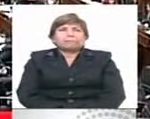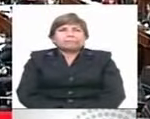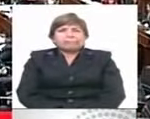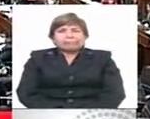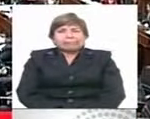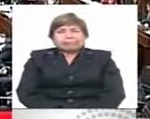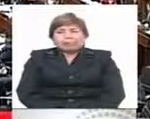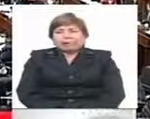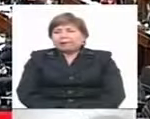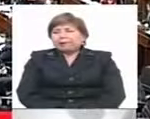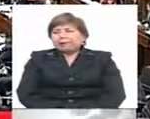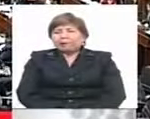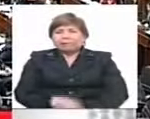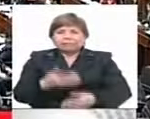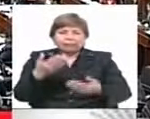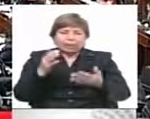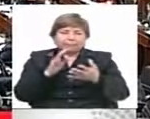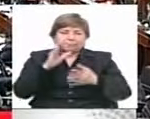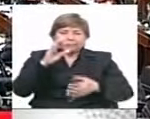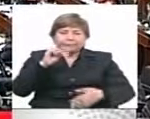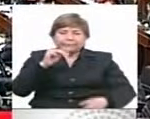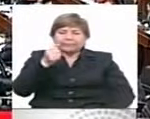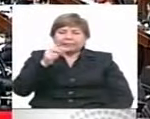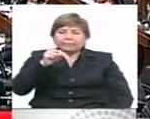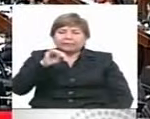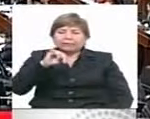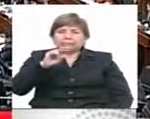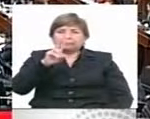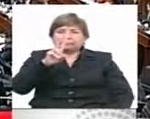Tiene la palabra el congresista Flavio Cruz Mamani por el espacio de 2 minutos.